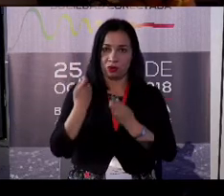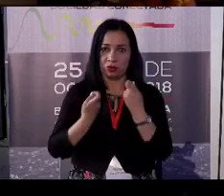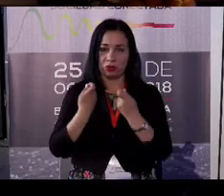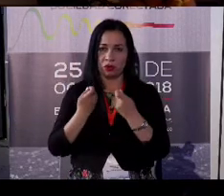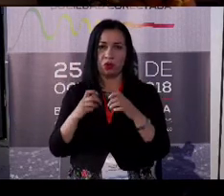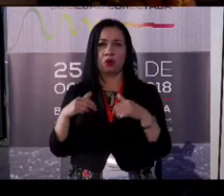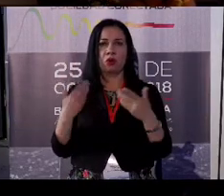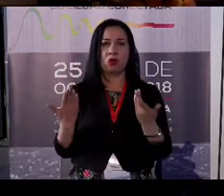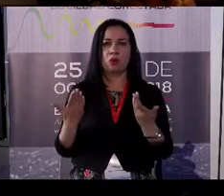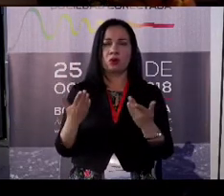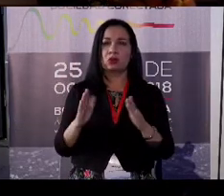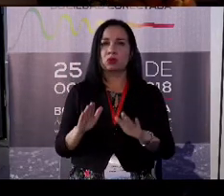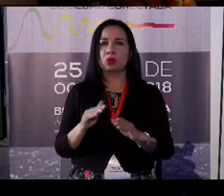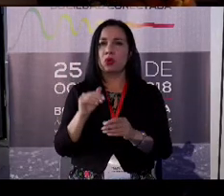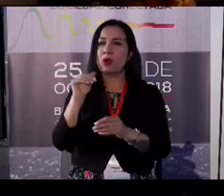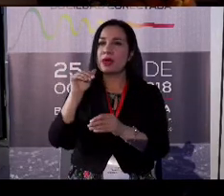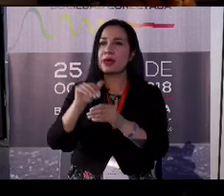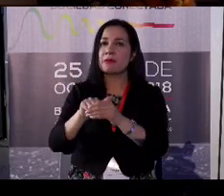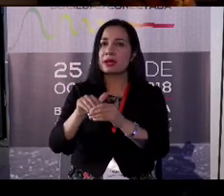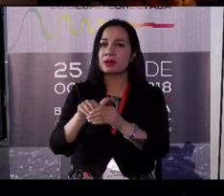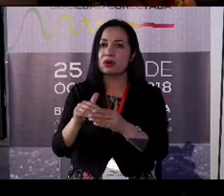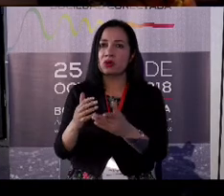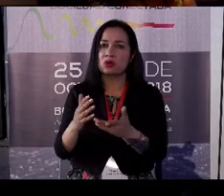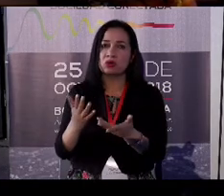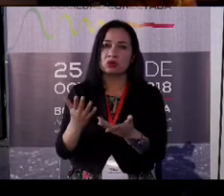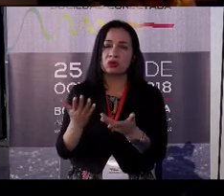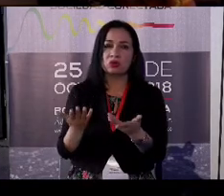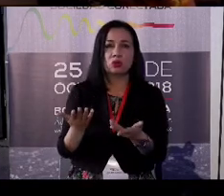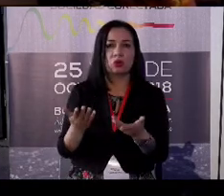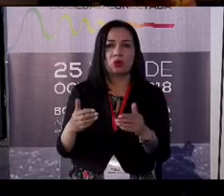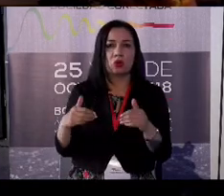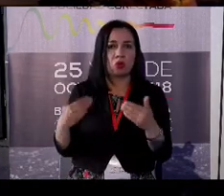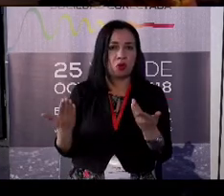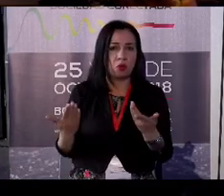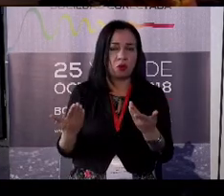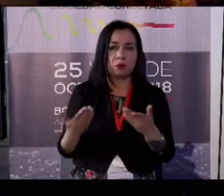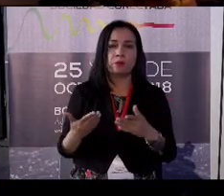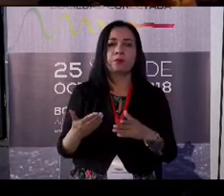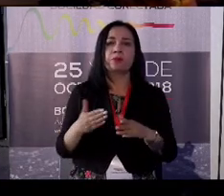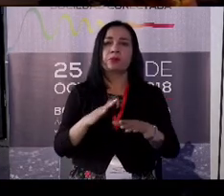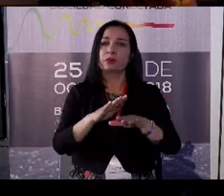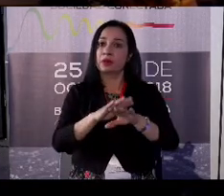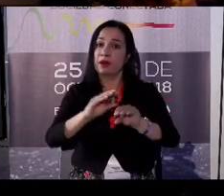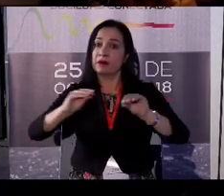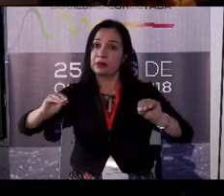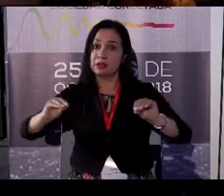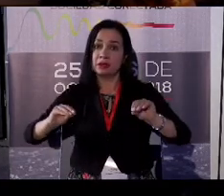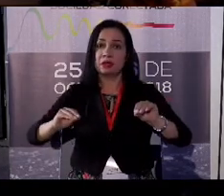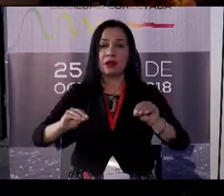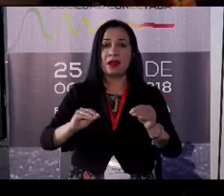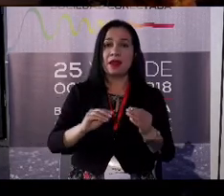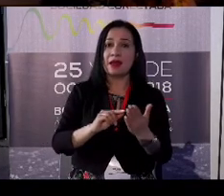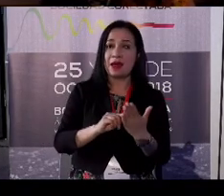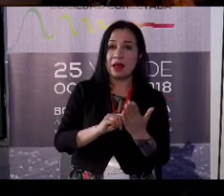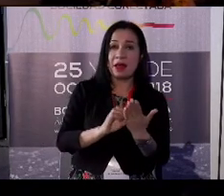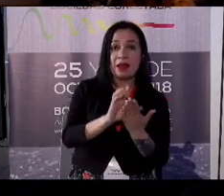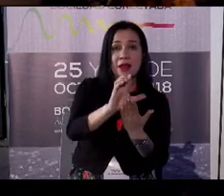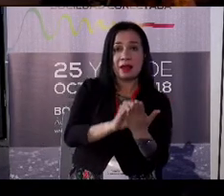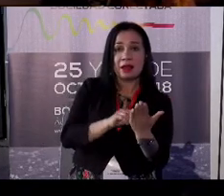están negociando el nivel de inversión una vez se anuncia la renovación de las licencias.